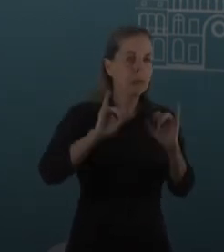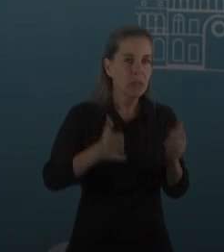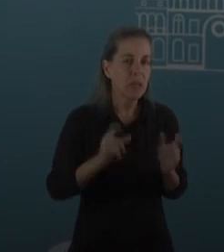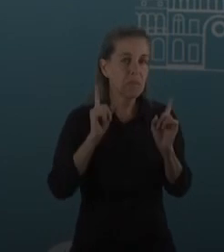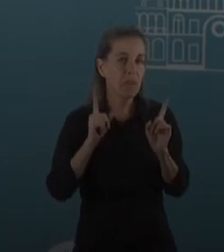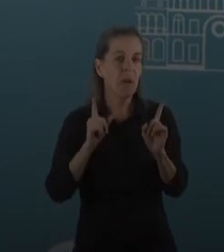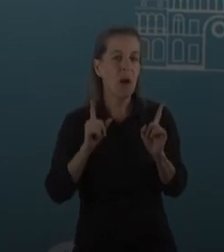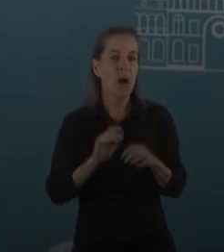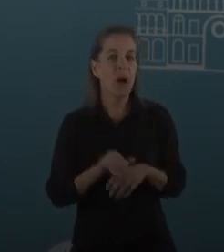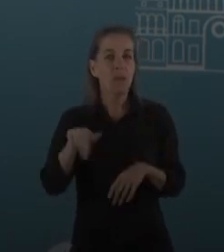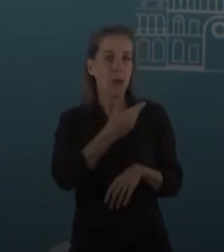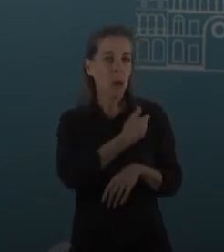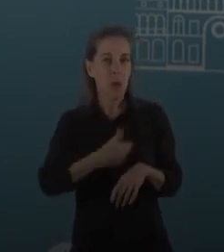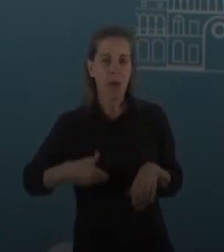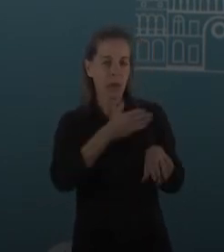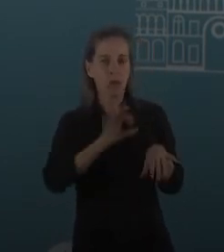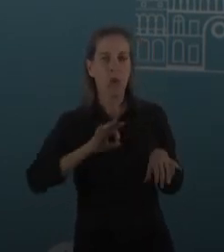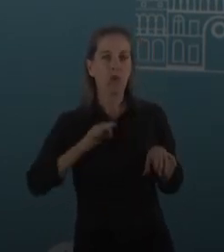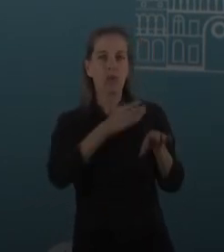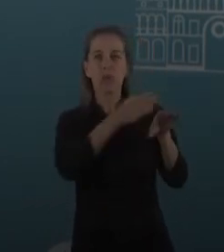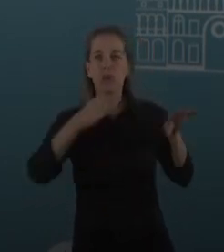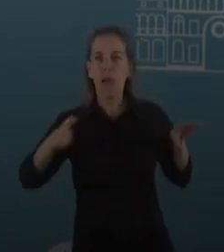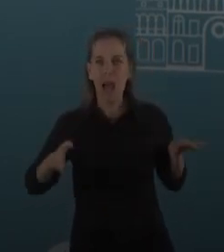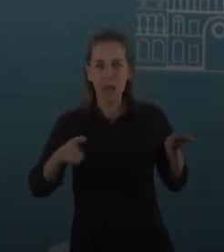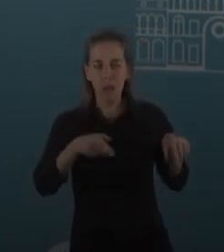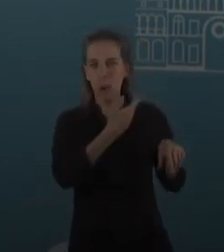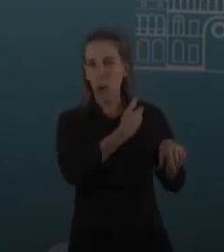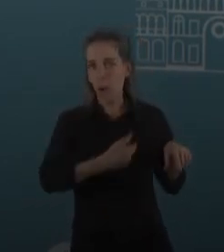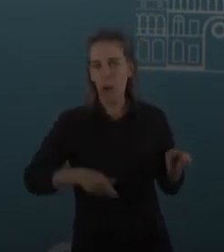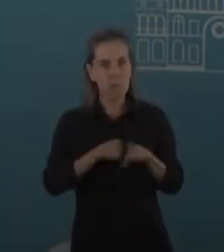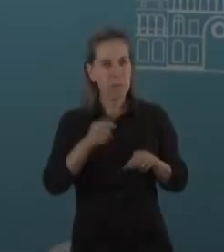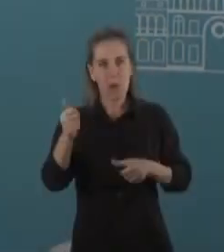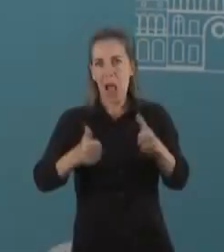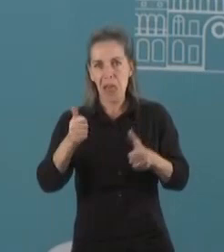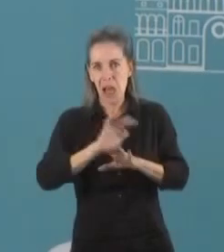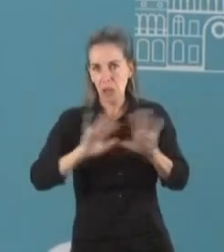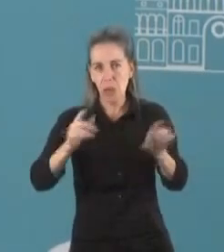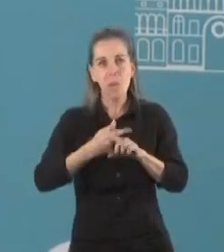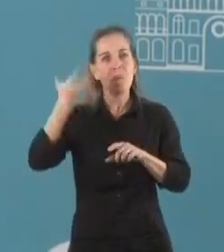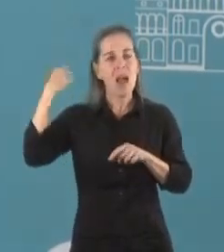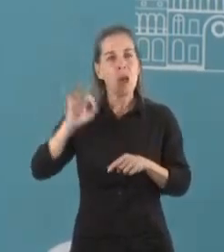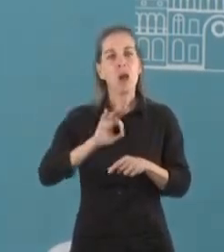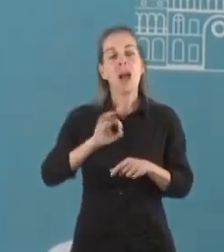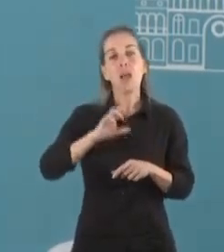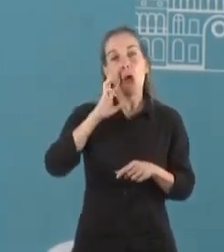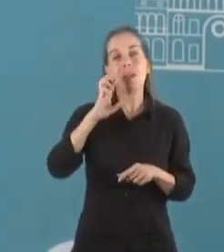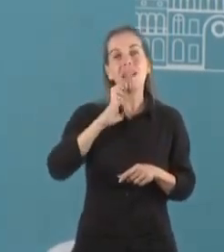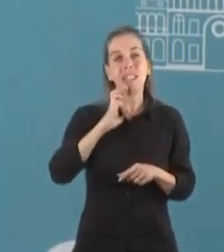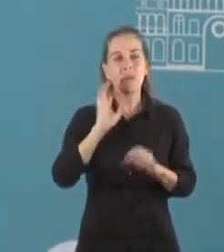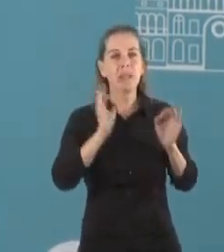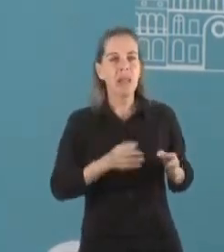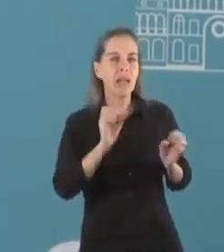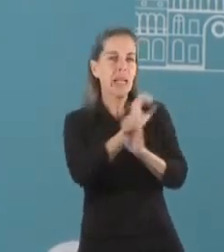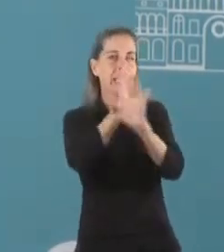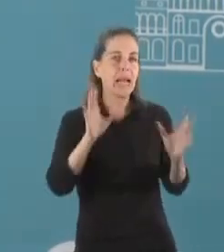este gobierno, que es un gobierno que, igual que sus candidatos, igual que cuando nos presentamos en el 2019, tiene clarísimo cuál es el modelo